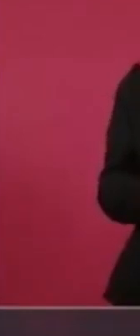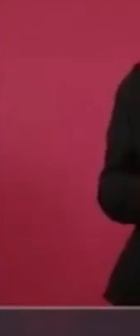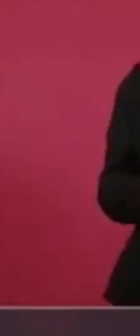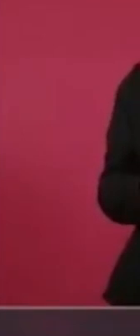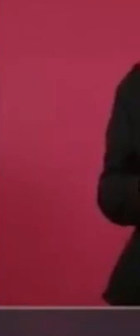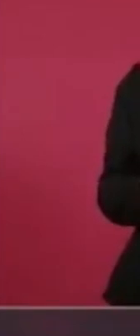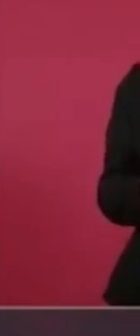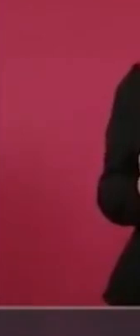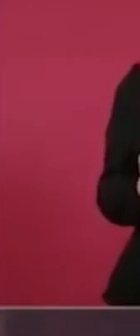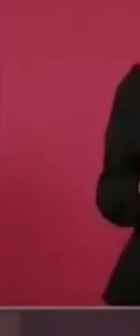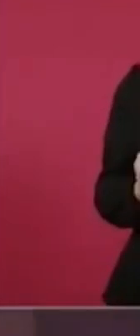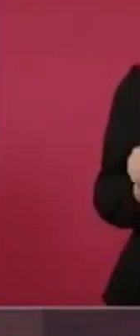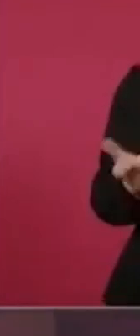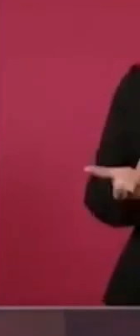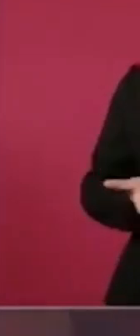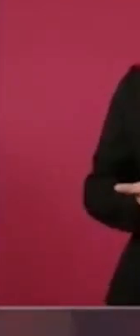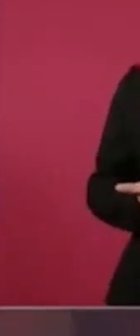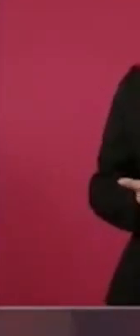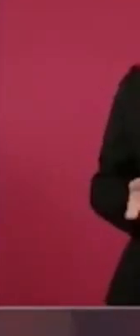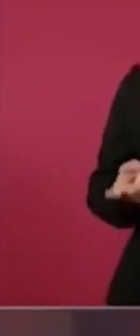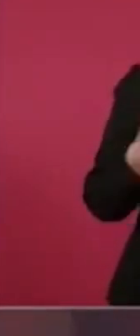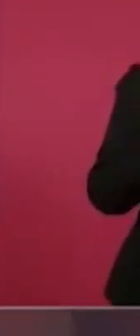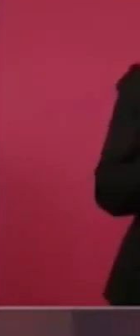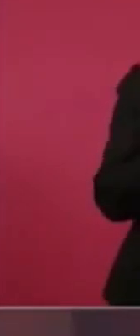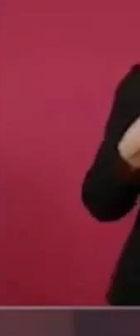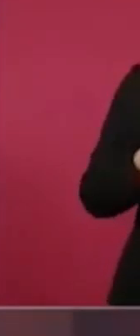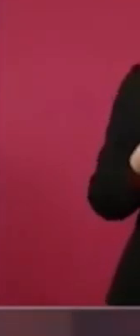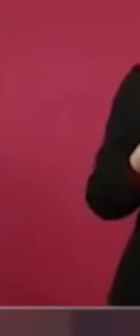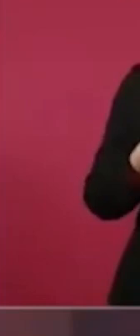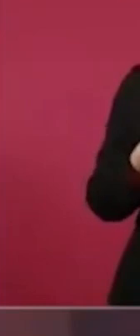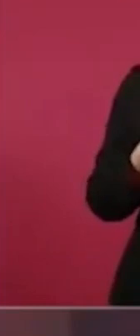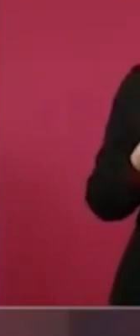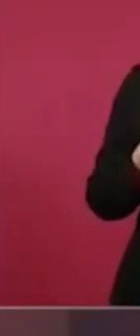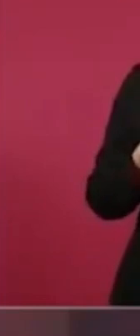Y hay que, sobre todo,